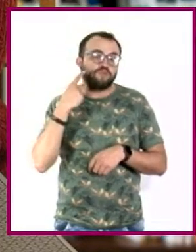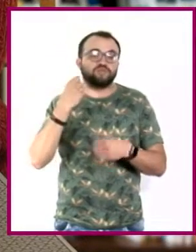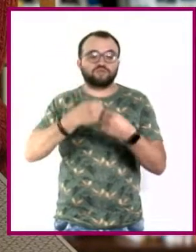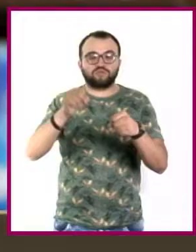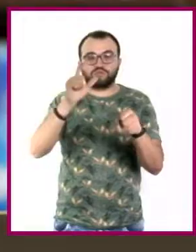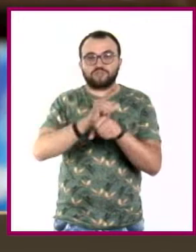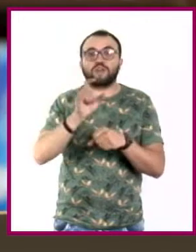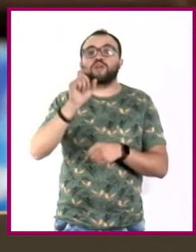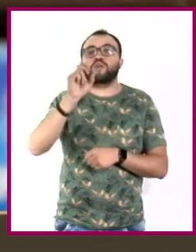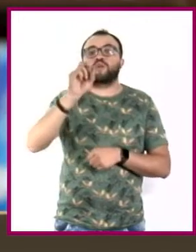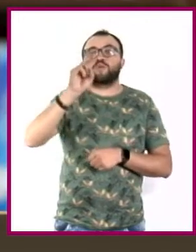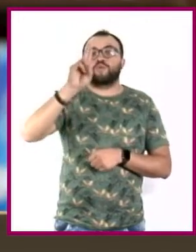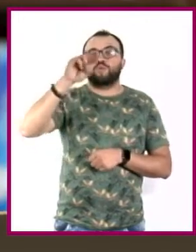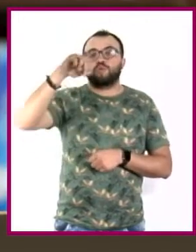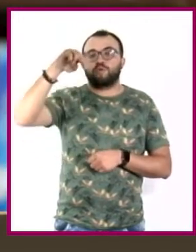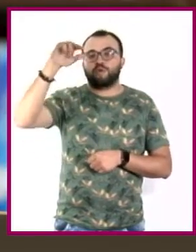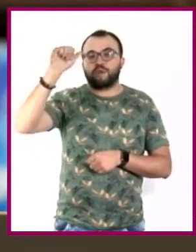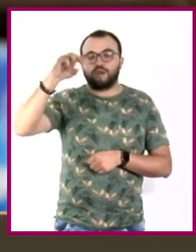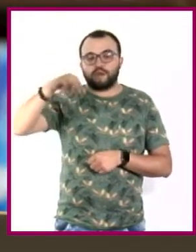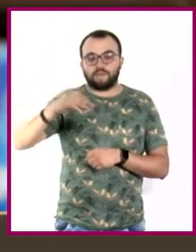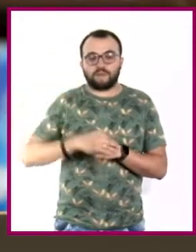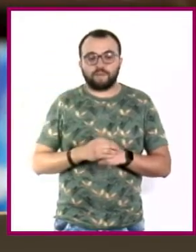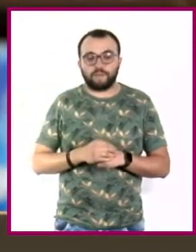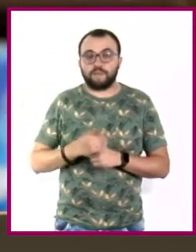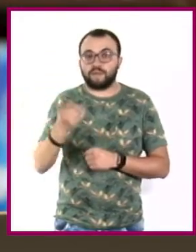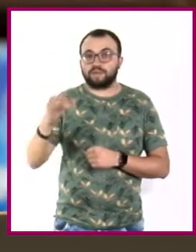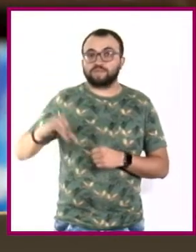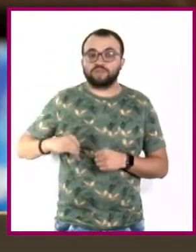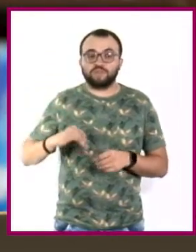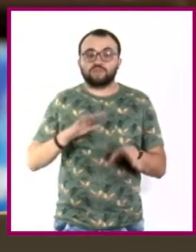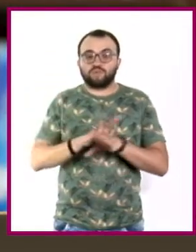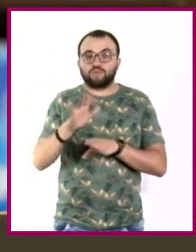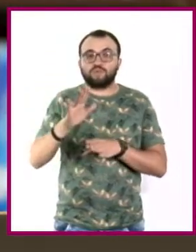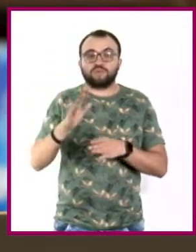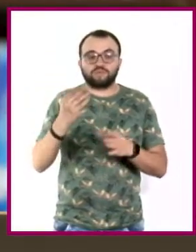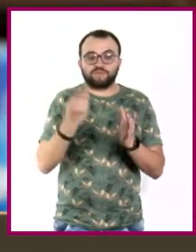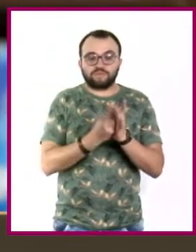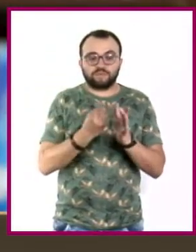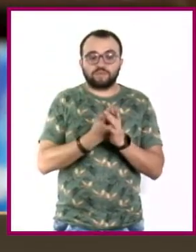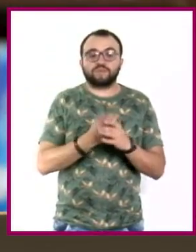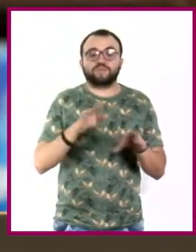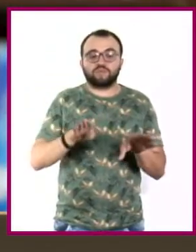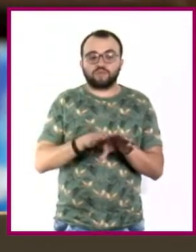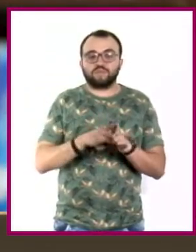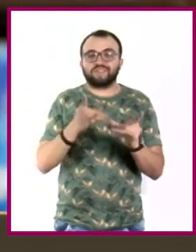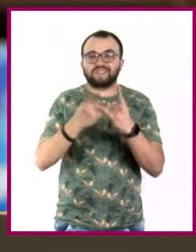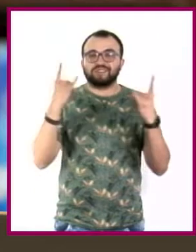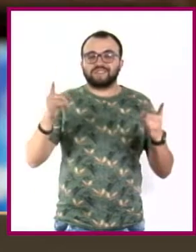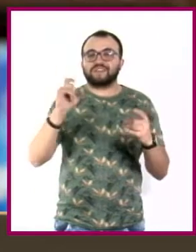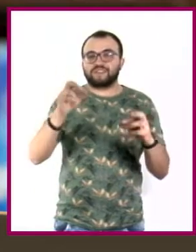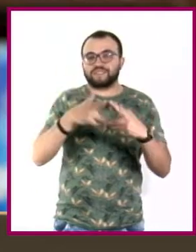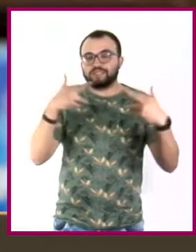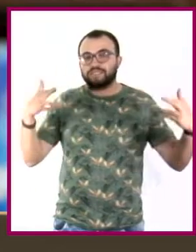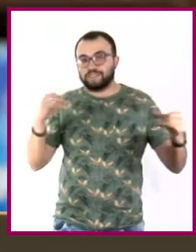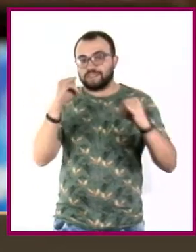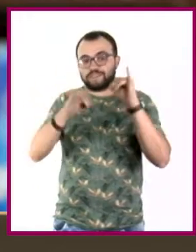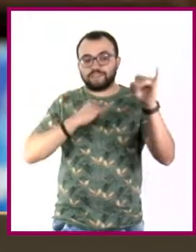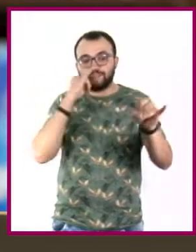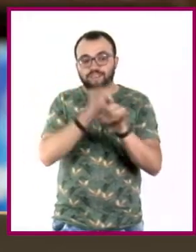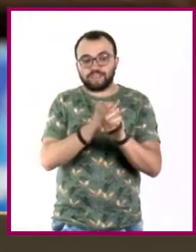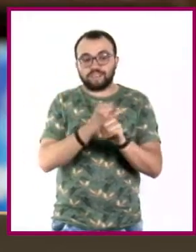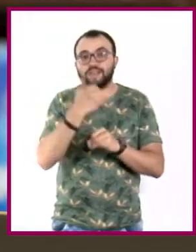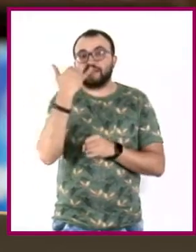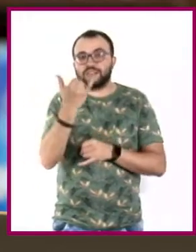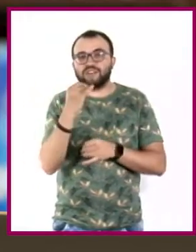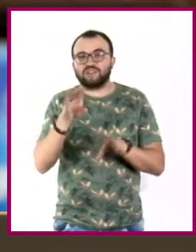UNAM. Sus intereses académicos están en la teoría crítica, perspectiva histórica de las relaciones internacionales